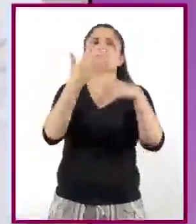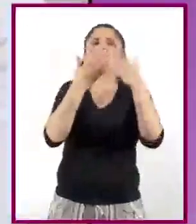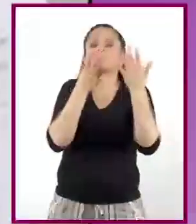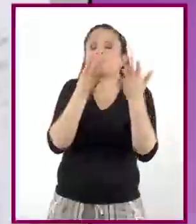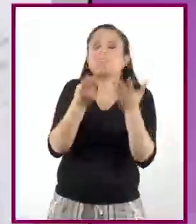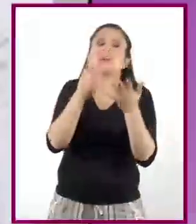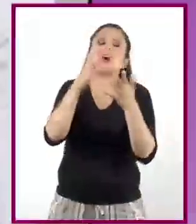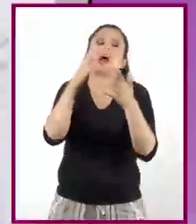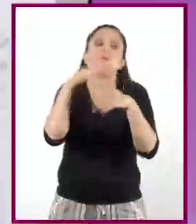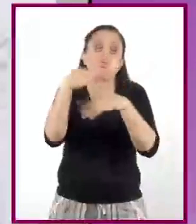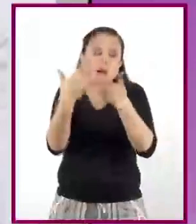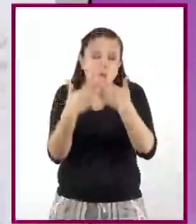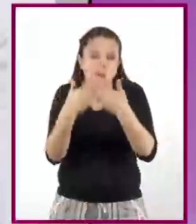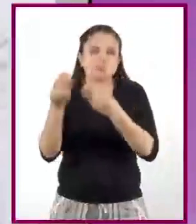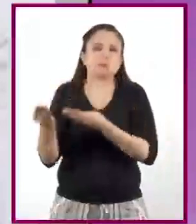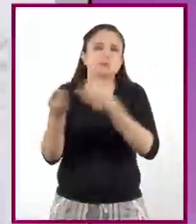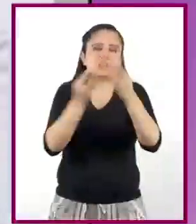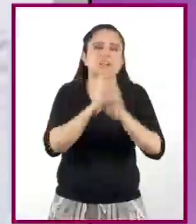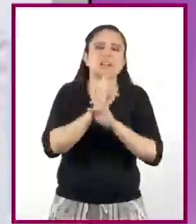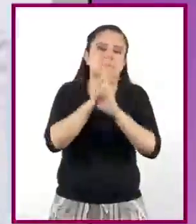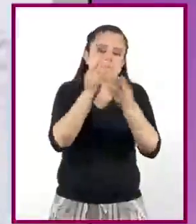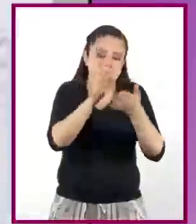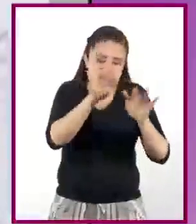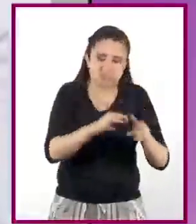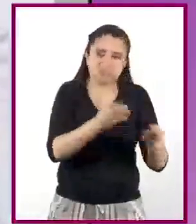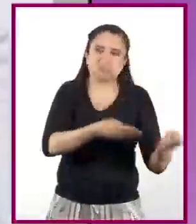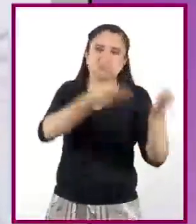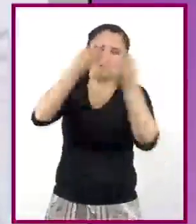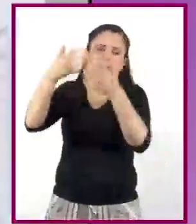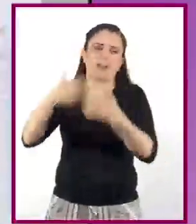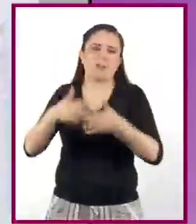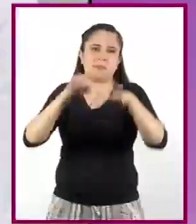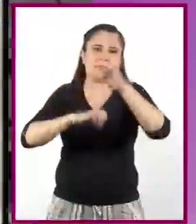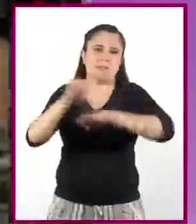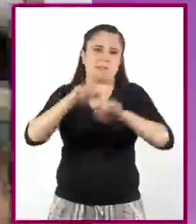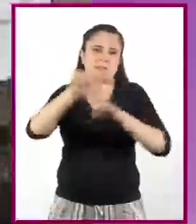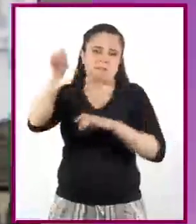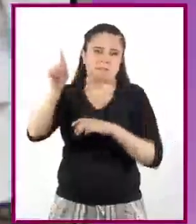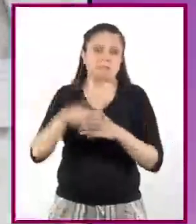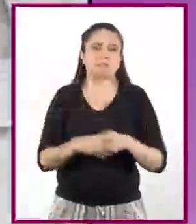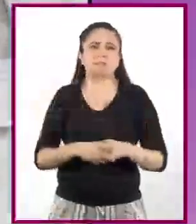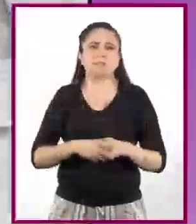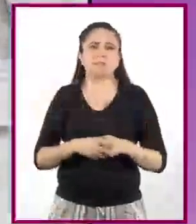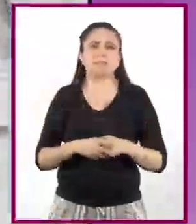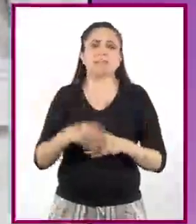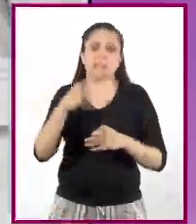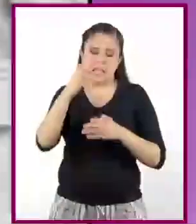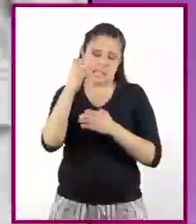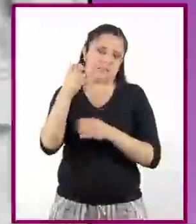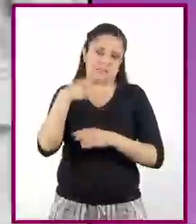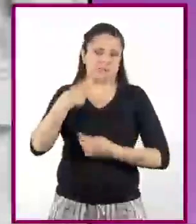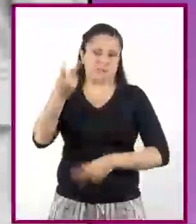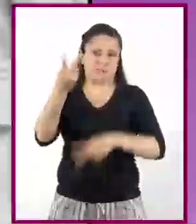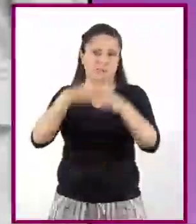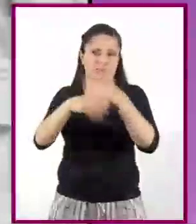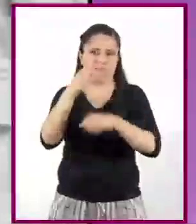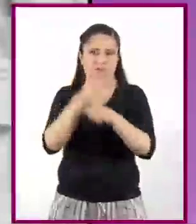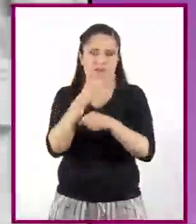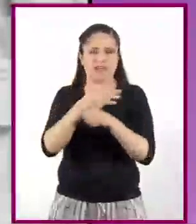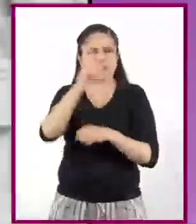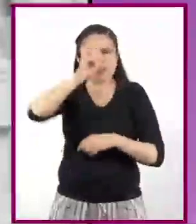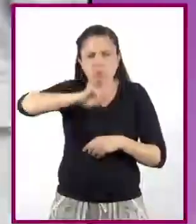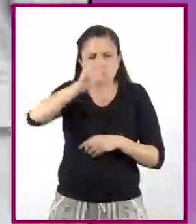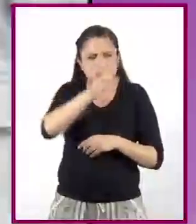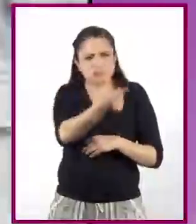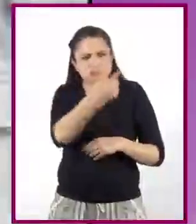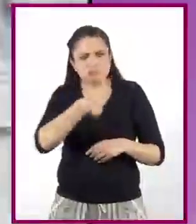una solicitud o la queja a la empresa donde estoy, donde estaba trabajando. Precisamente vengo a eso, a que me